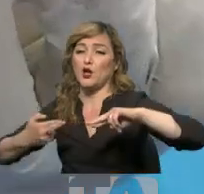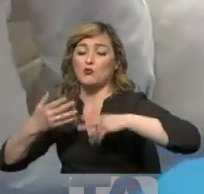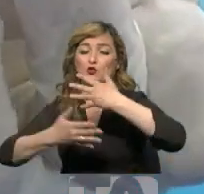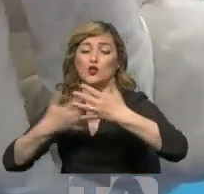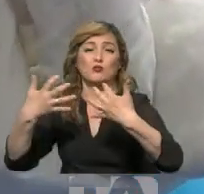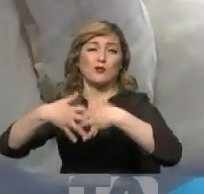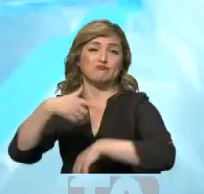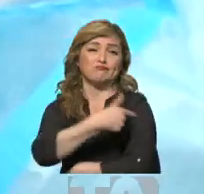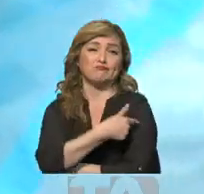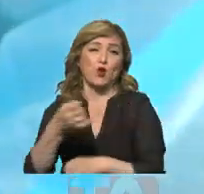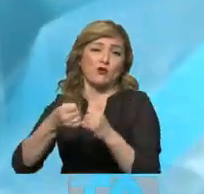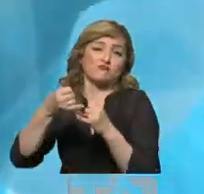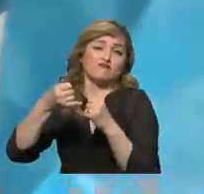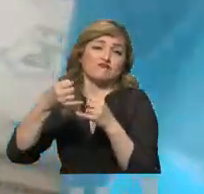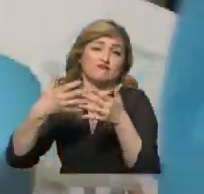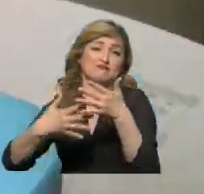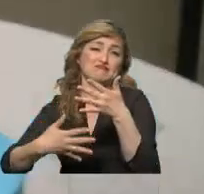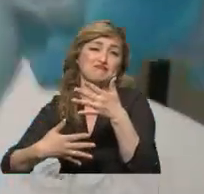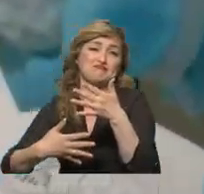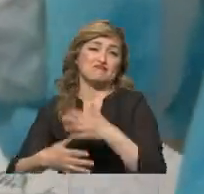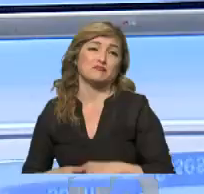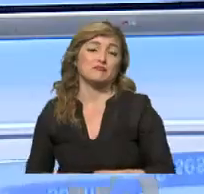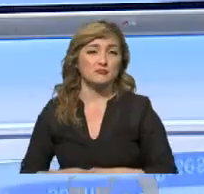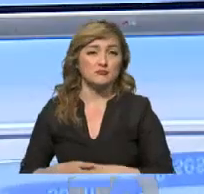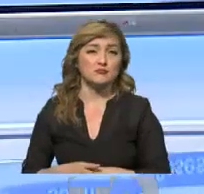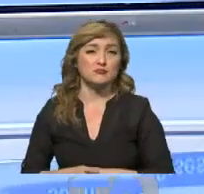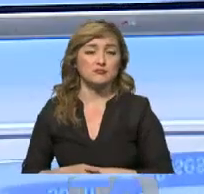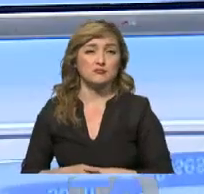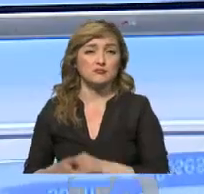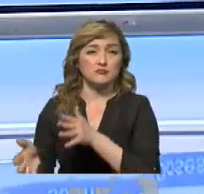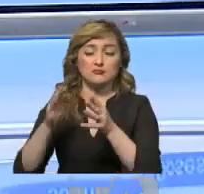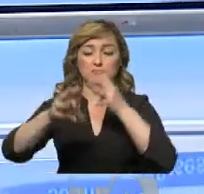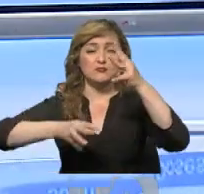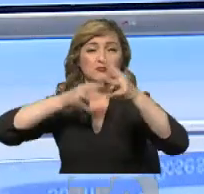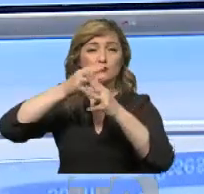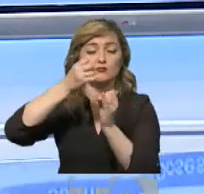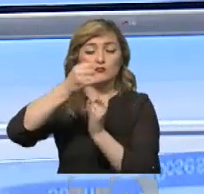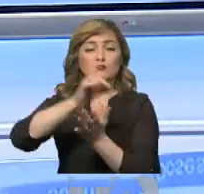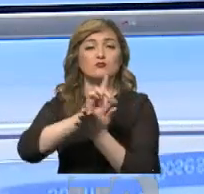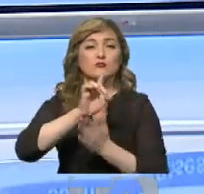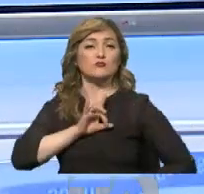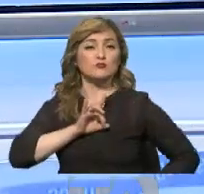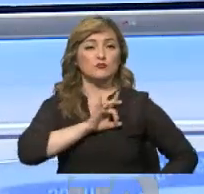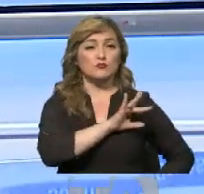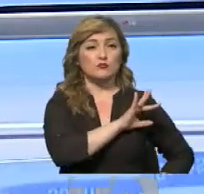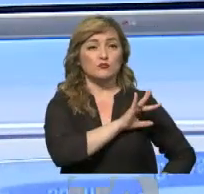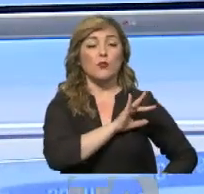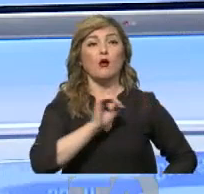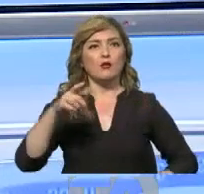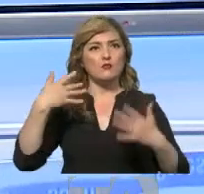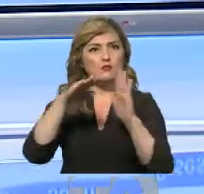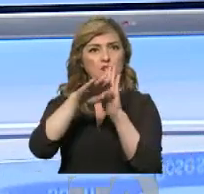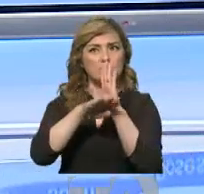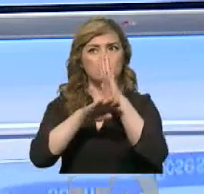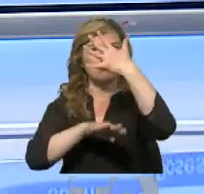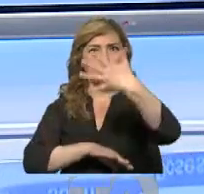proceso de vacunación. Joana Ramos, 24 horas. Y a nivel mundial, este fin de semana, Chile pasó a ubicarse en la lista de